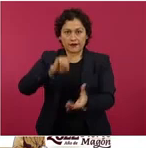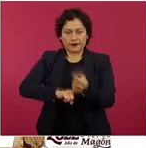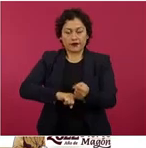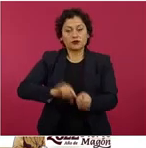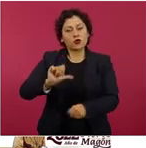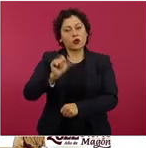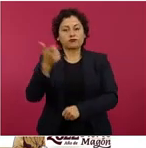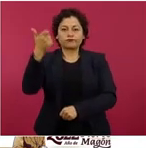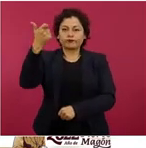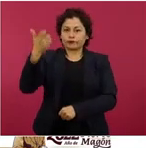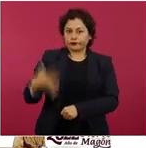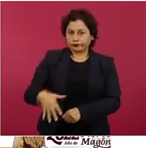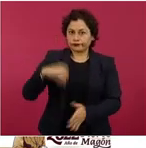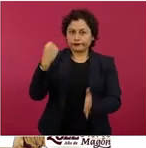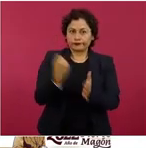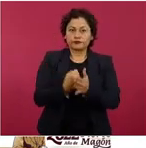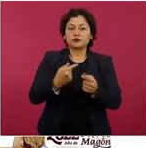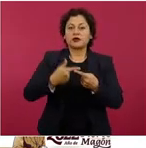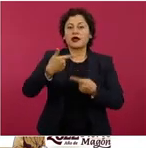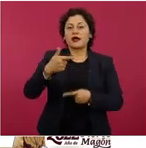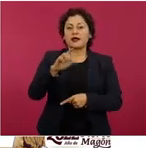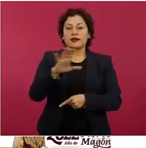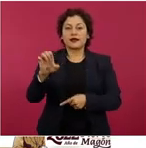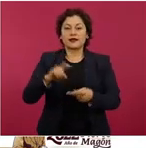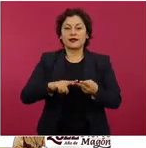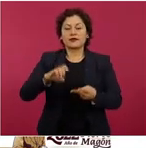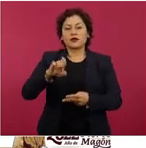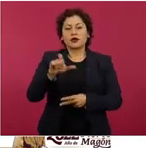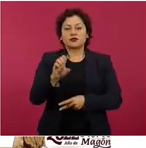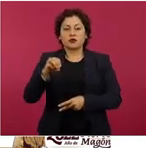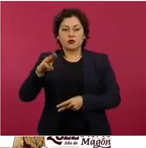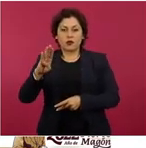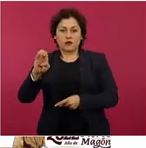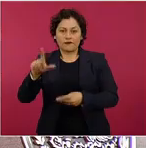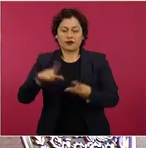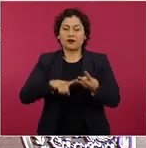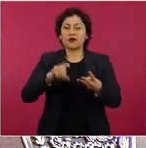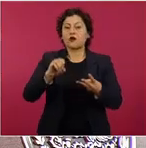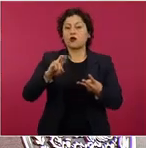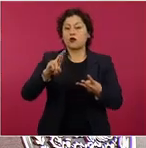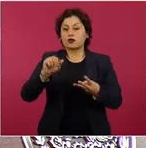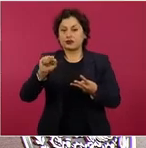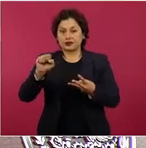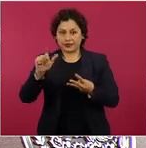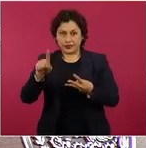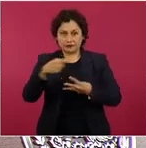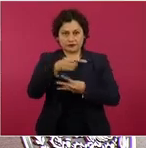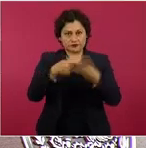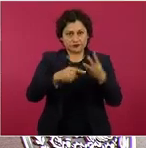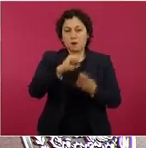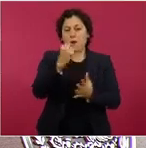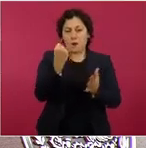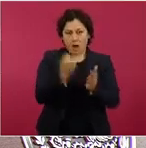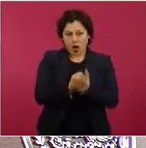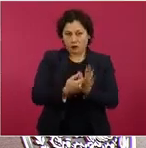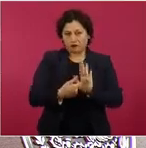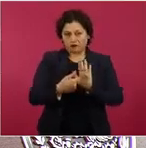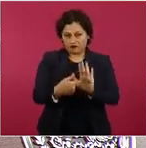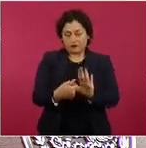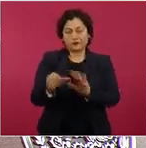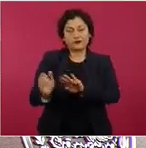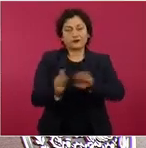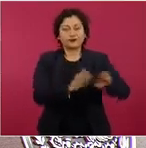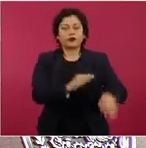más económicas son G500, ExxonMobil y Orsan. Esto es viéndolo por marcas, pero vamos a ver por tipo